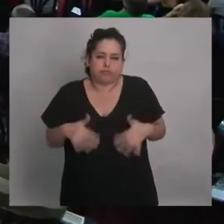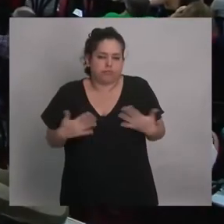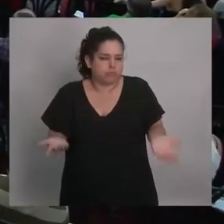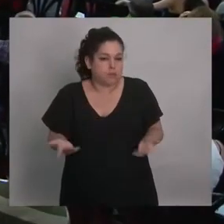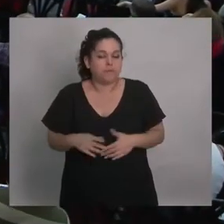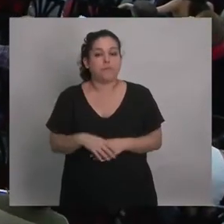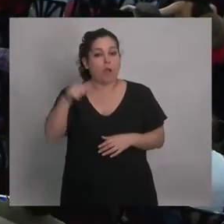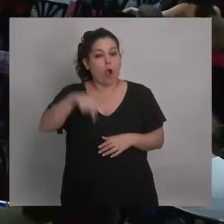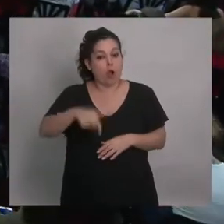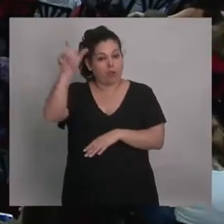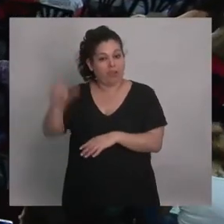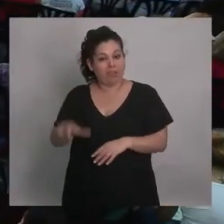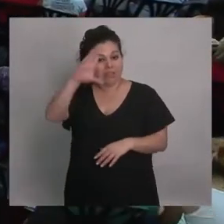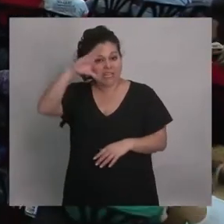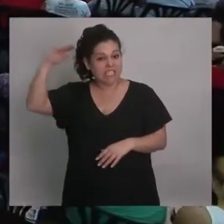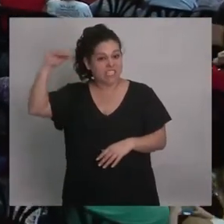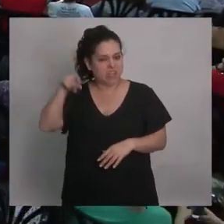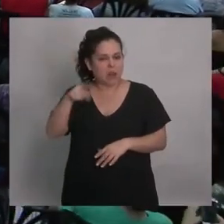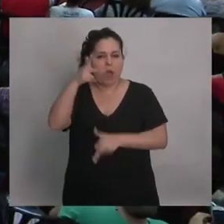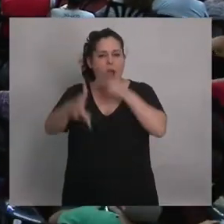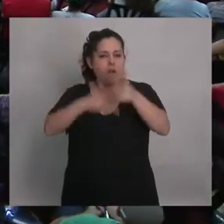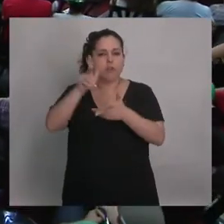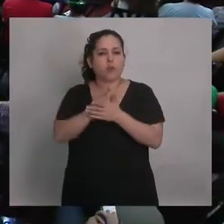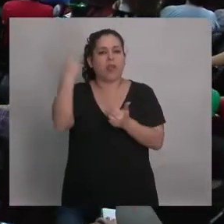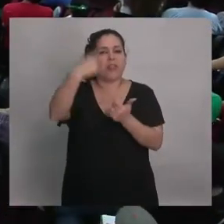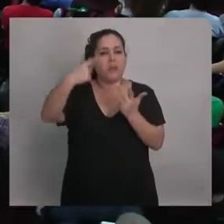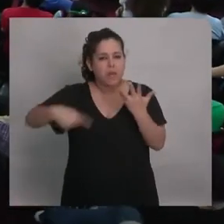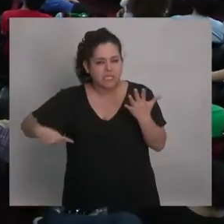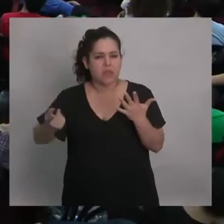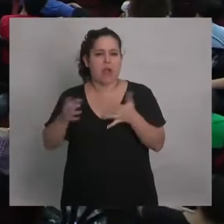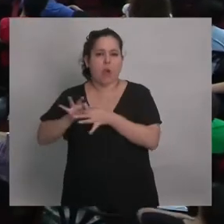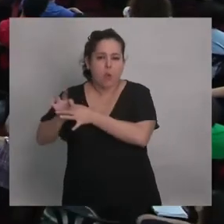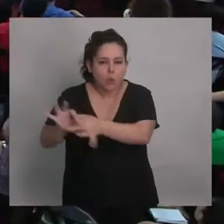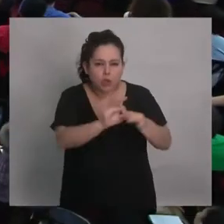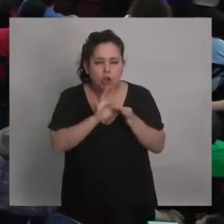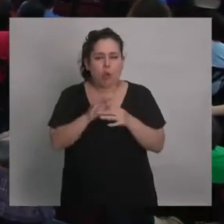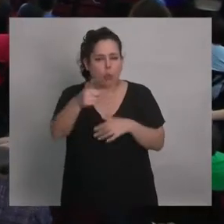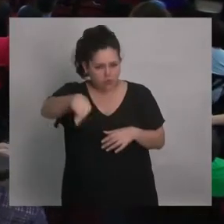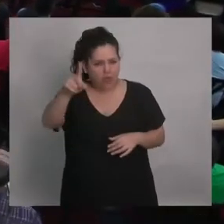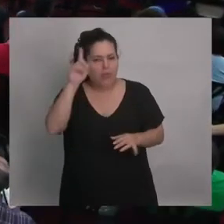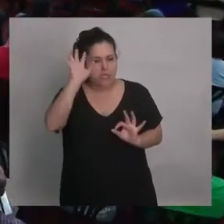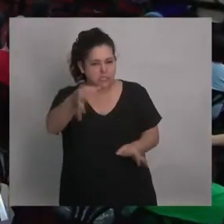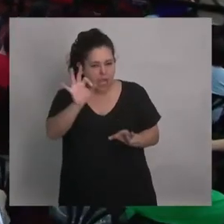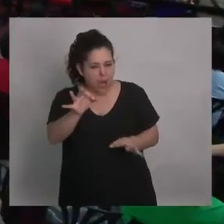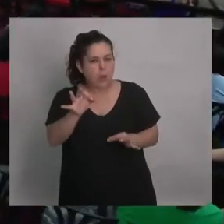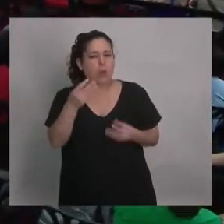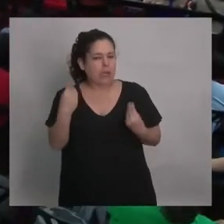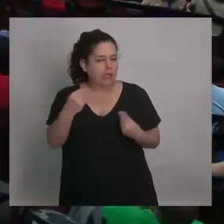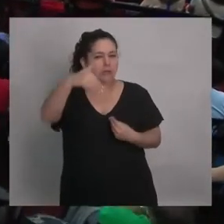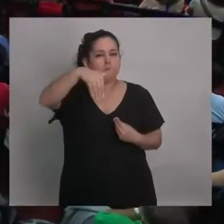christina hoy hablo de la gran diversidad en la unidad ustedes conocen los monocultivos